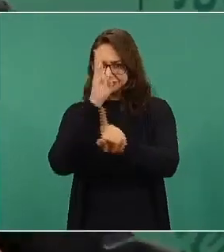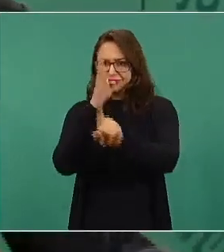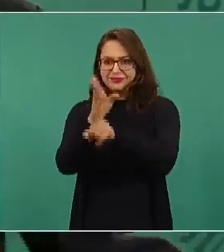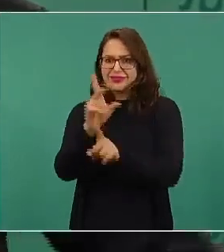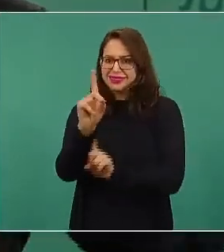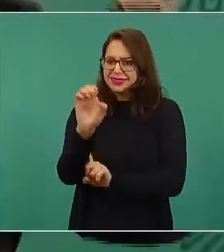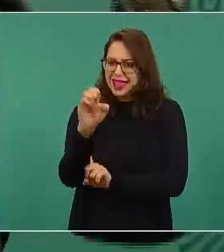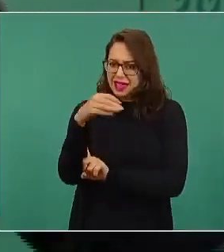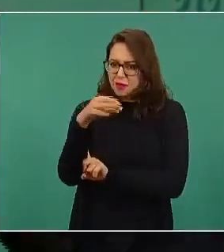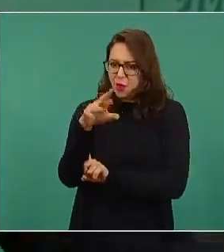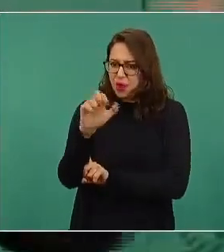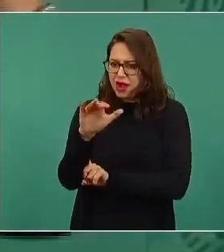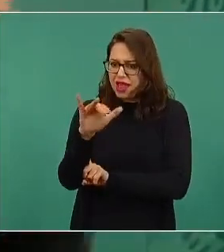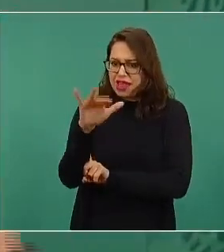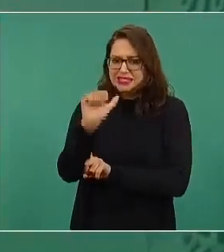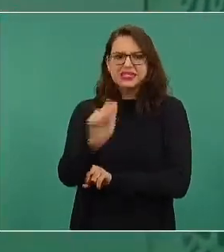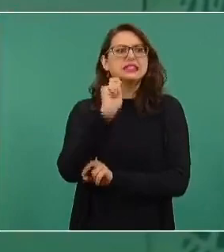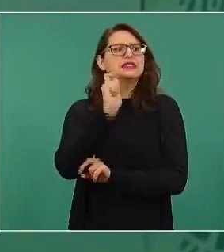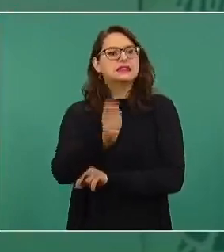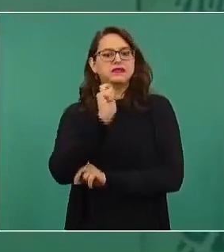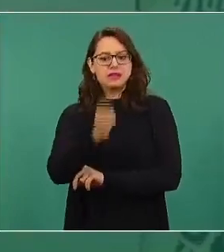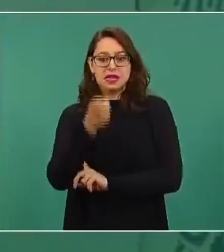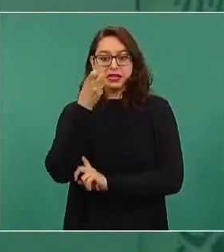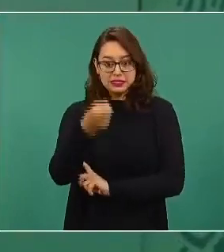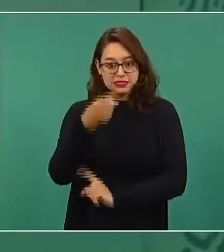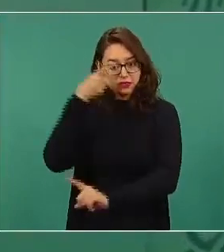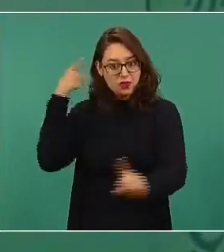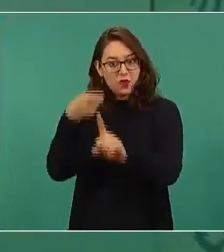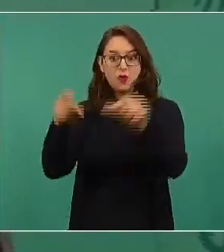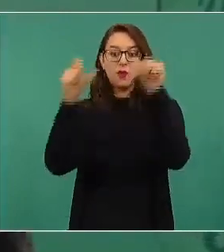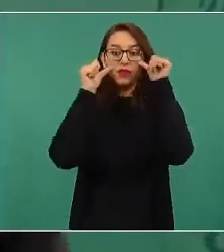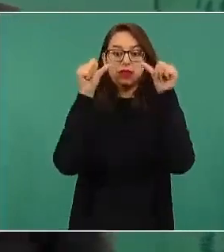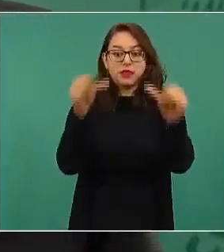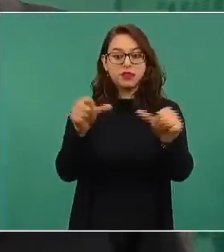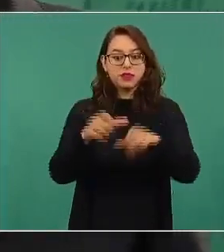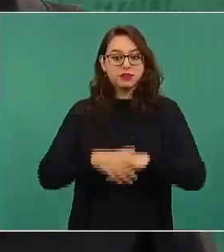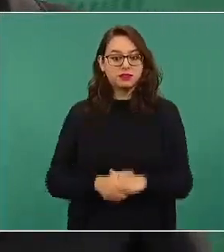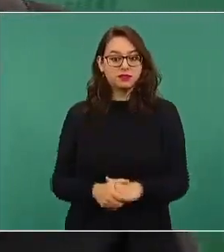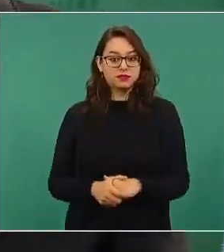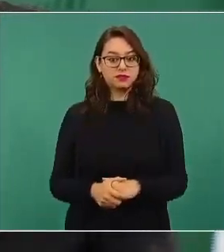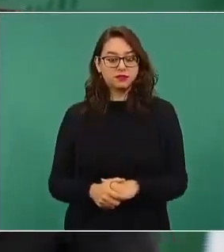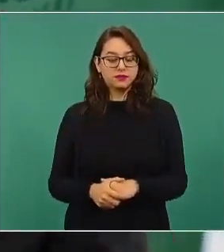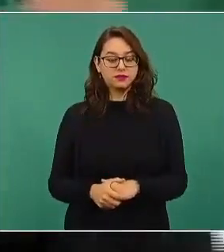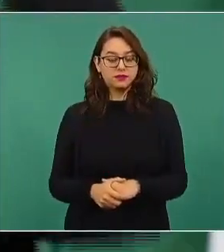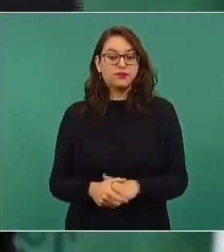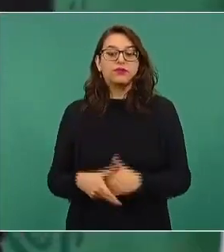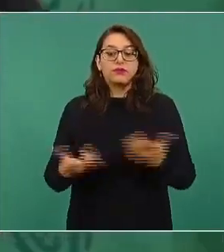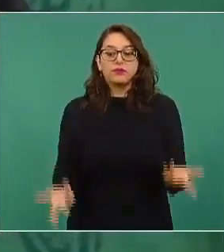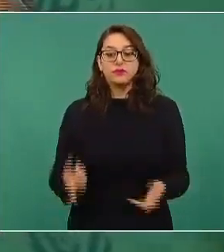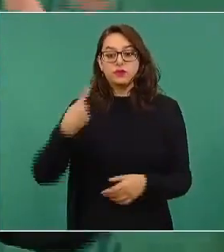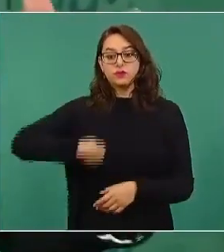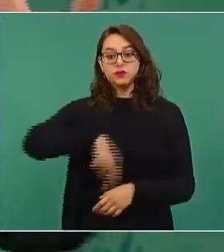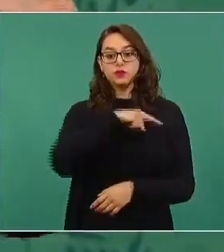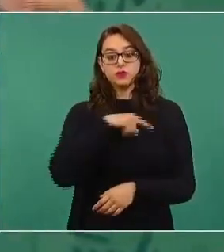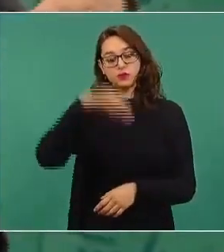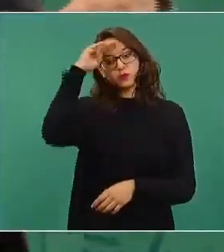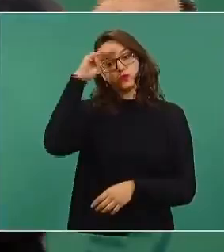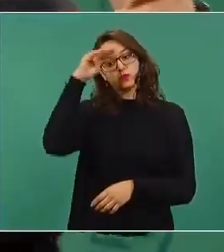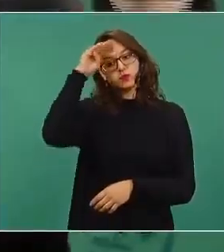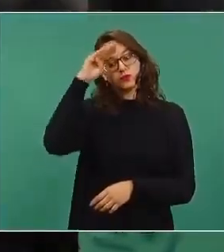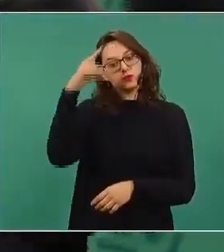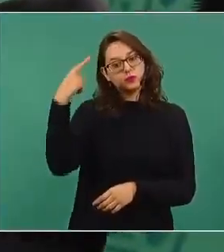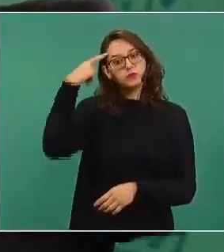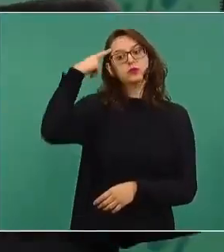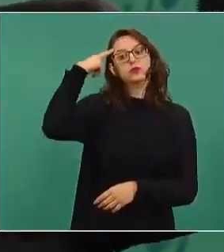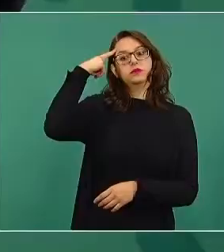Cuando nosotros luchamos por la transformación, pues no es de que teníamos en la cabeza